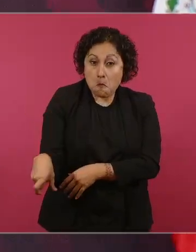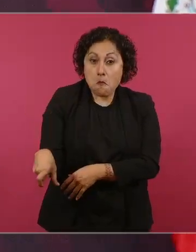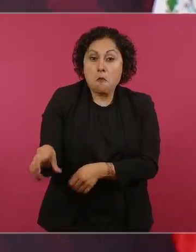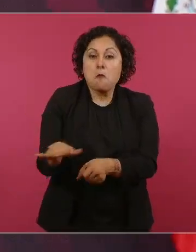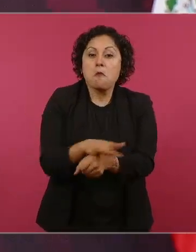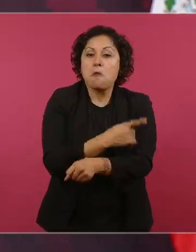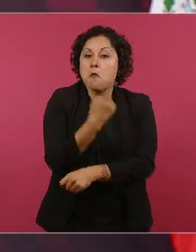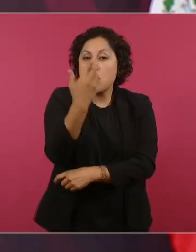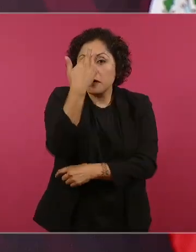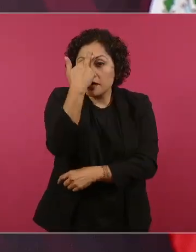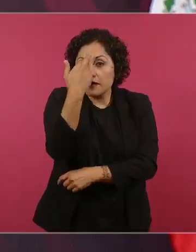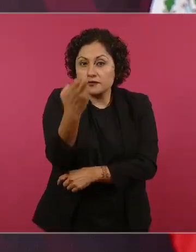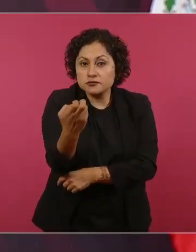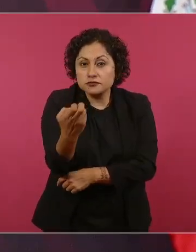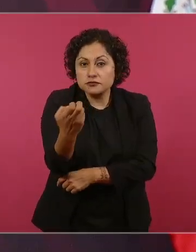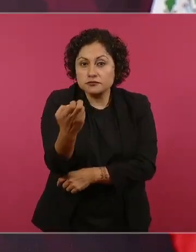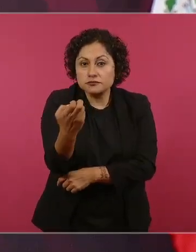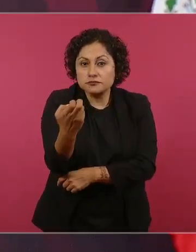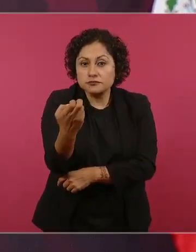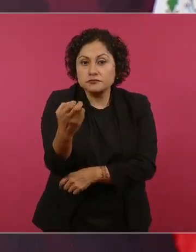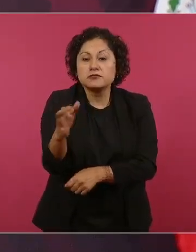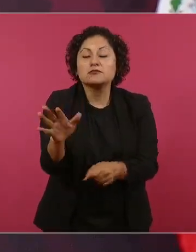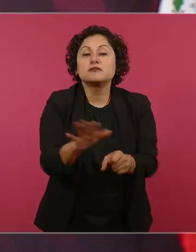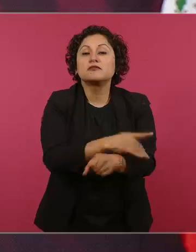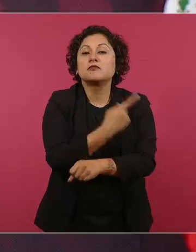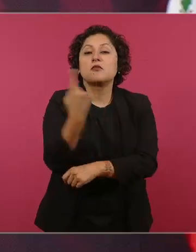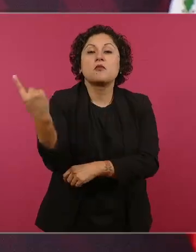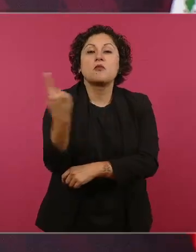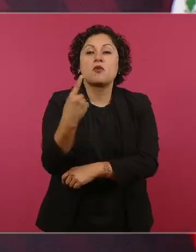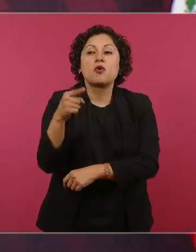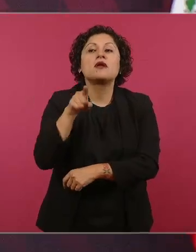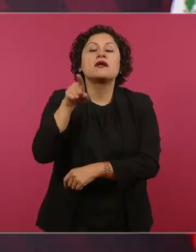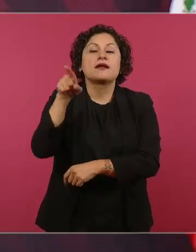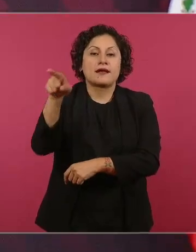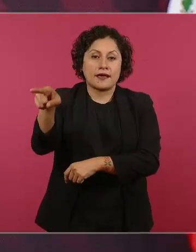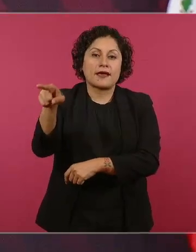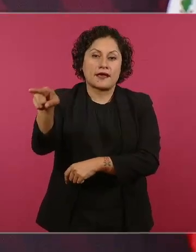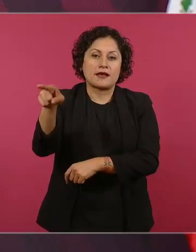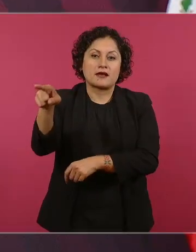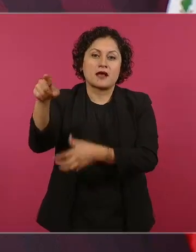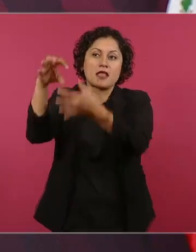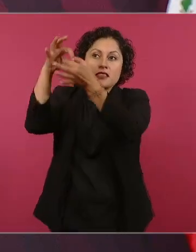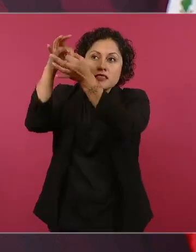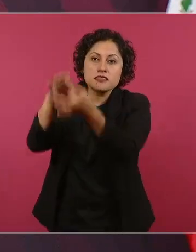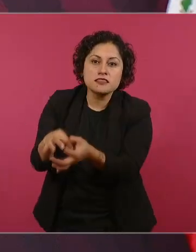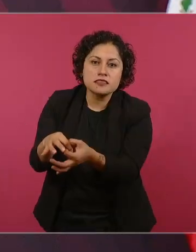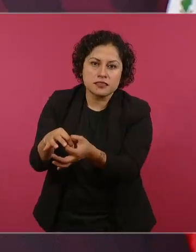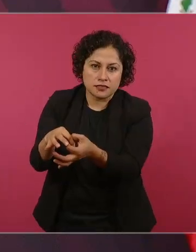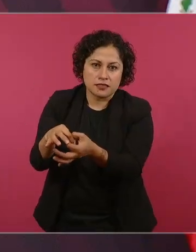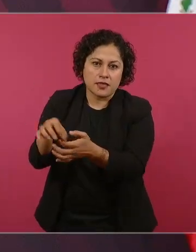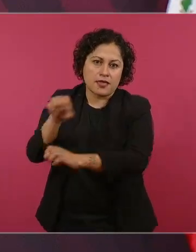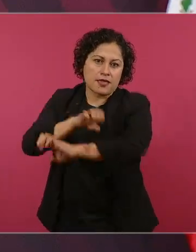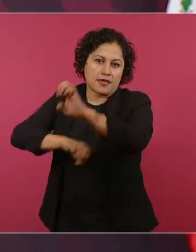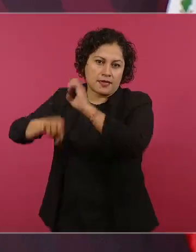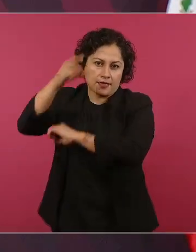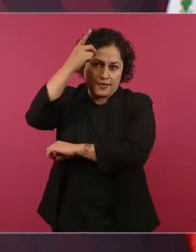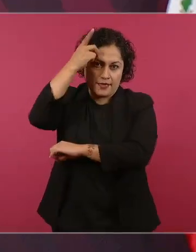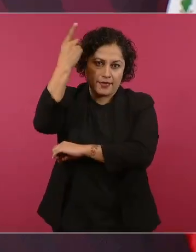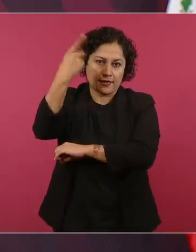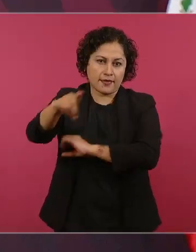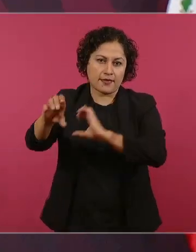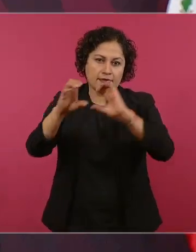al servicio de la empresa.